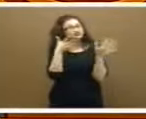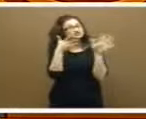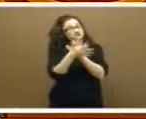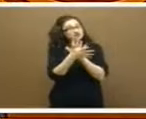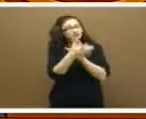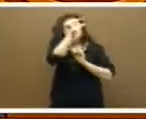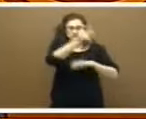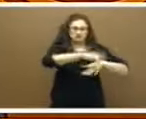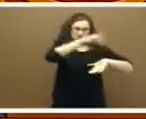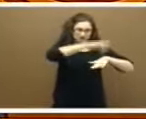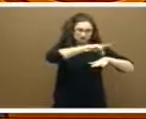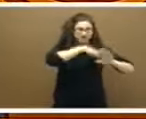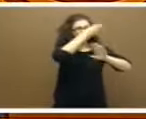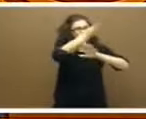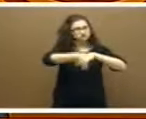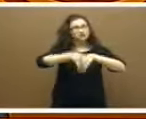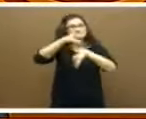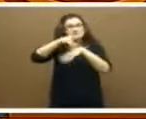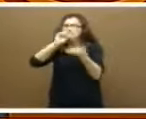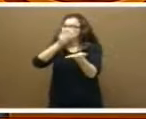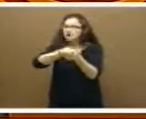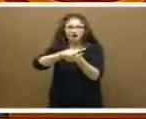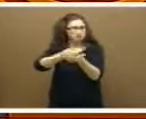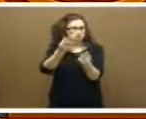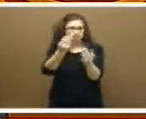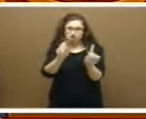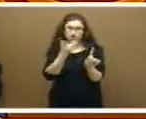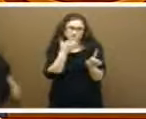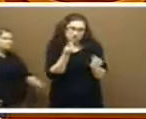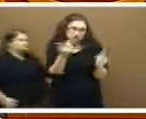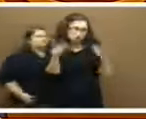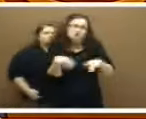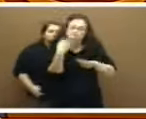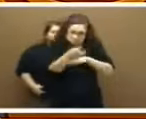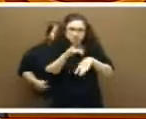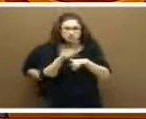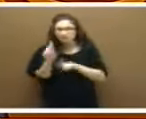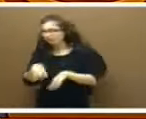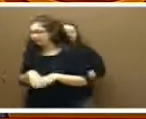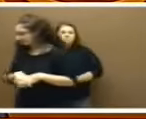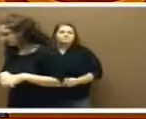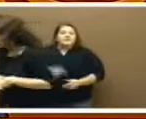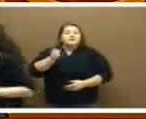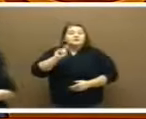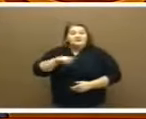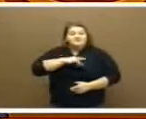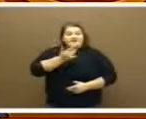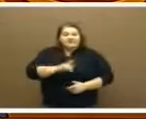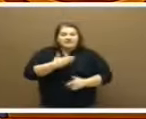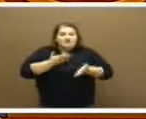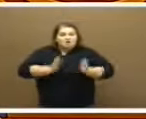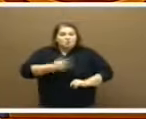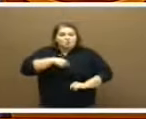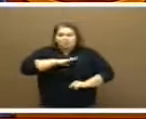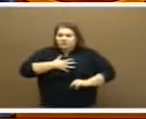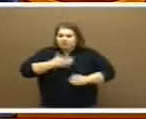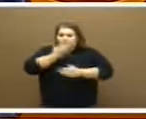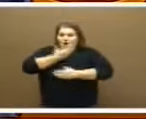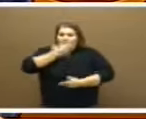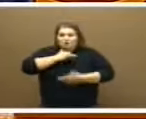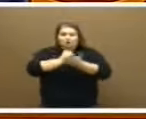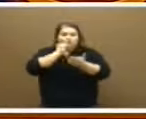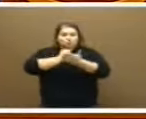enfermo va al médico sin tener que pagar mucho si no tiene para pagar, algo que permite a nuestros hijos ir a formarse y a educarse a los colegios y